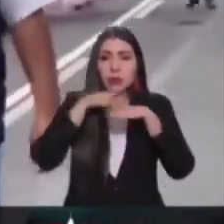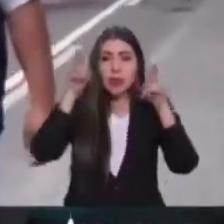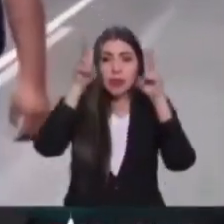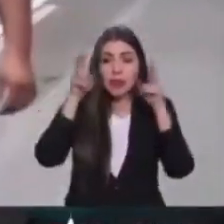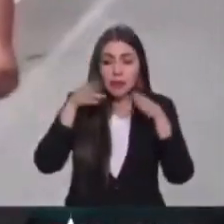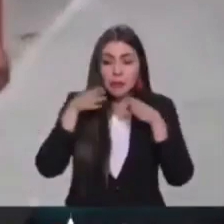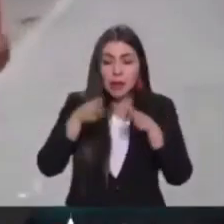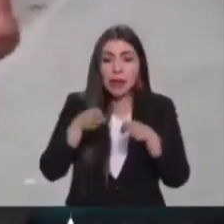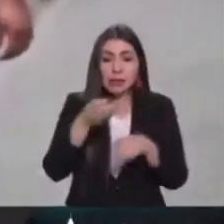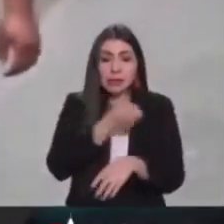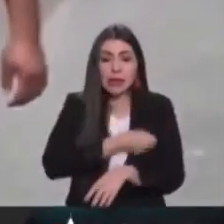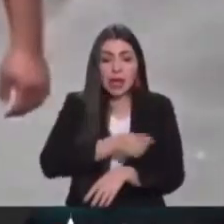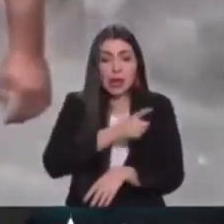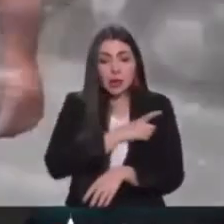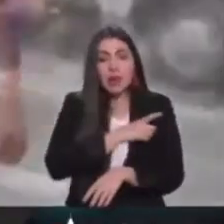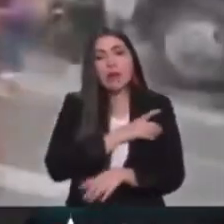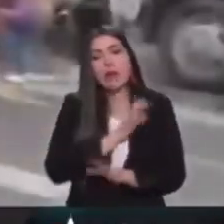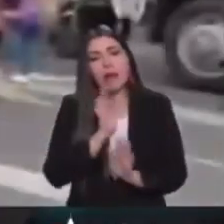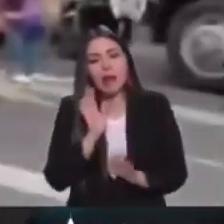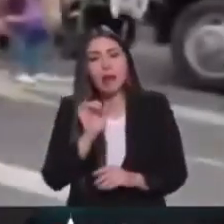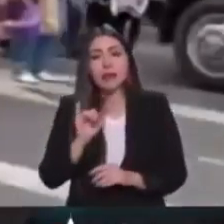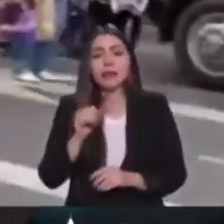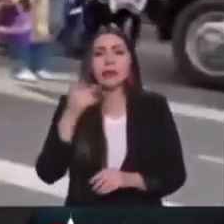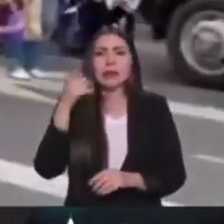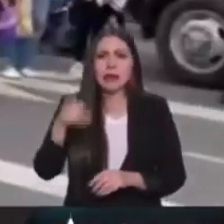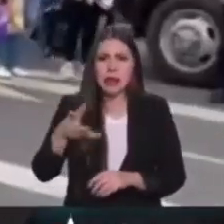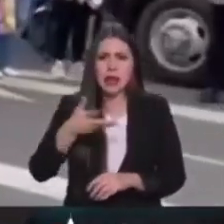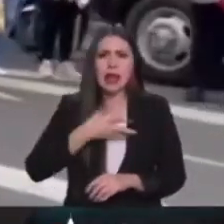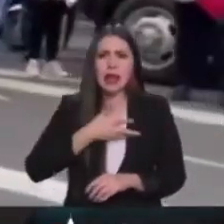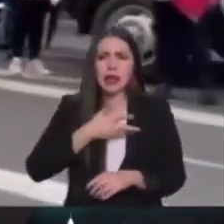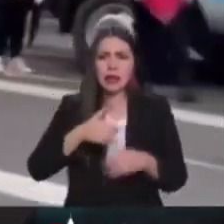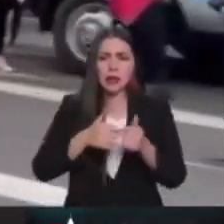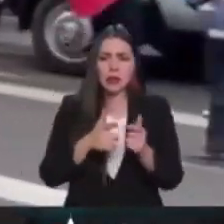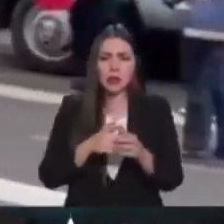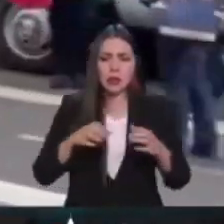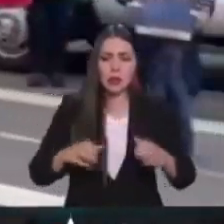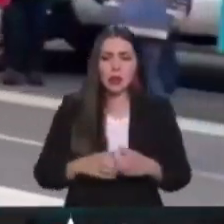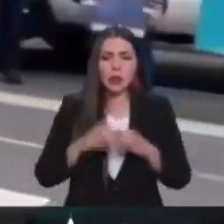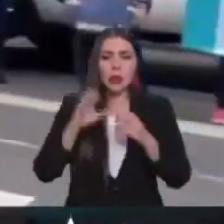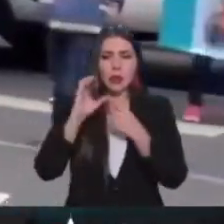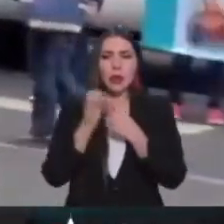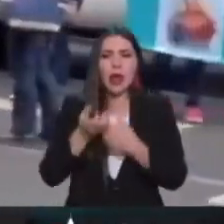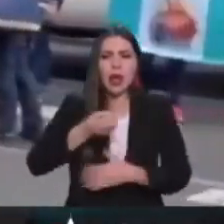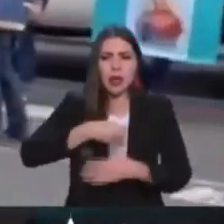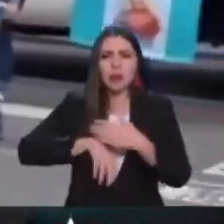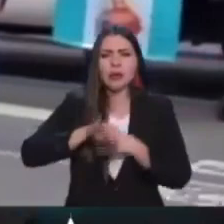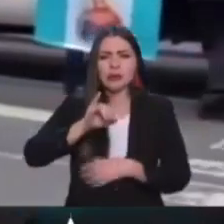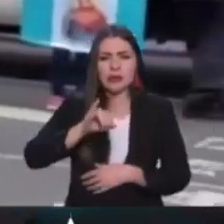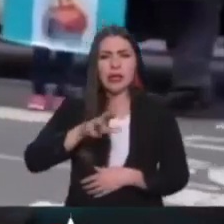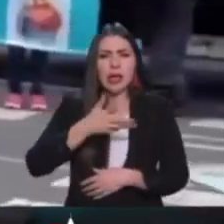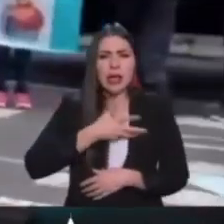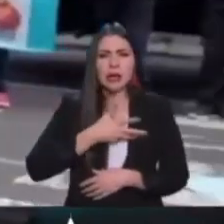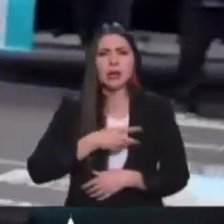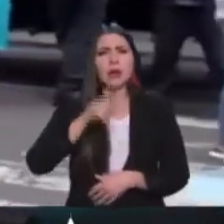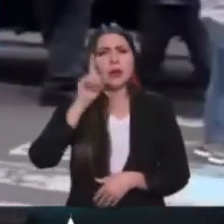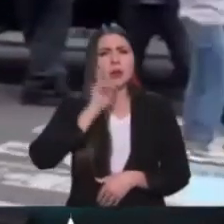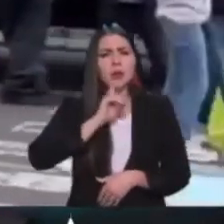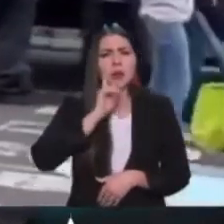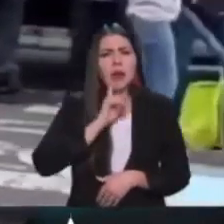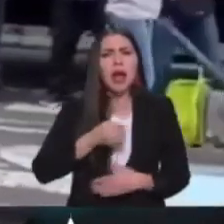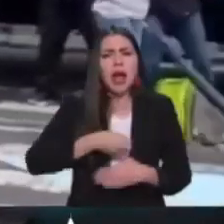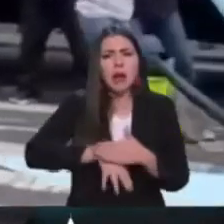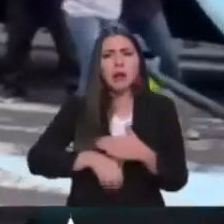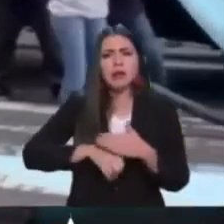pública. ¿Existe la Comisión del Aborto? Sí, la gente bueno, las mujeres abortan. ¿Por qué? Por muchísimas